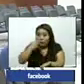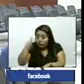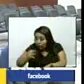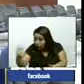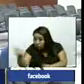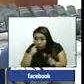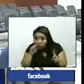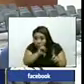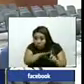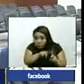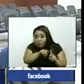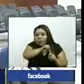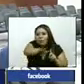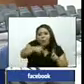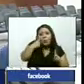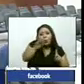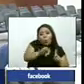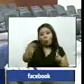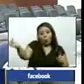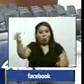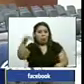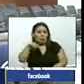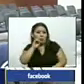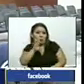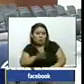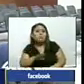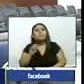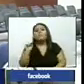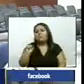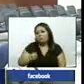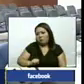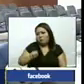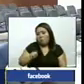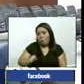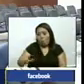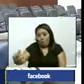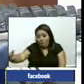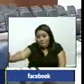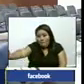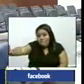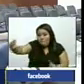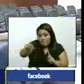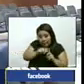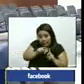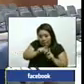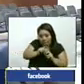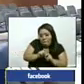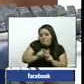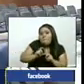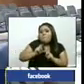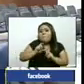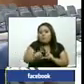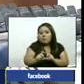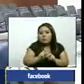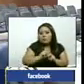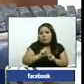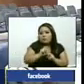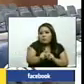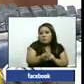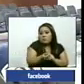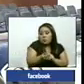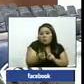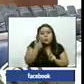dicho del testigo. Él vino a decir ahora que le entregaba sendas cantidades dinerarias a una persona, pero no